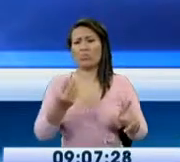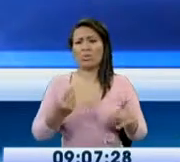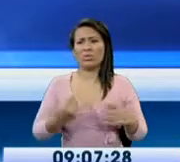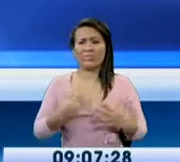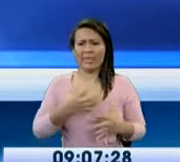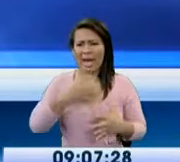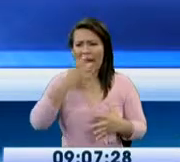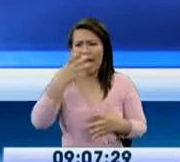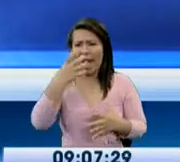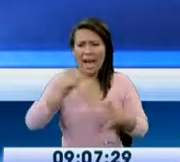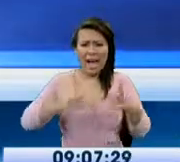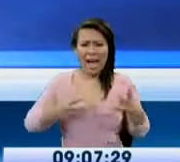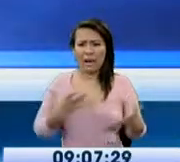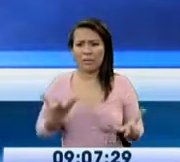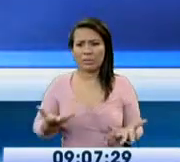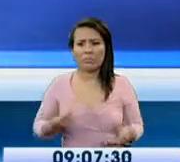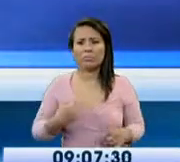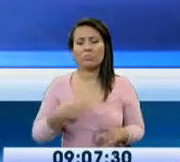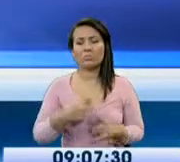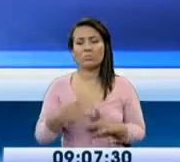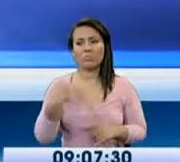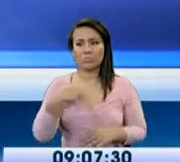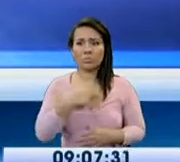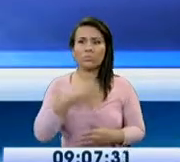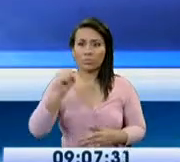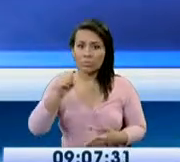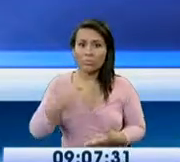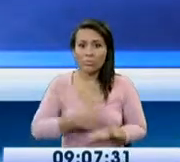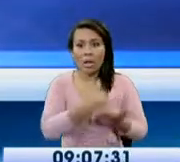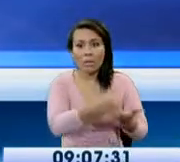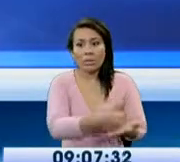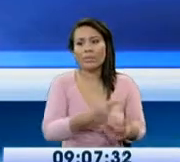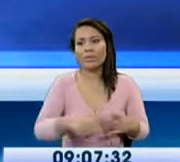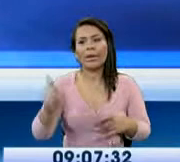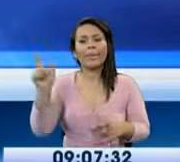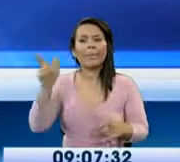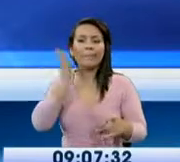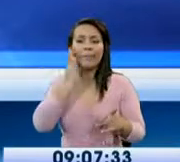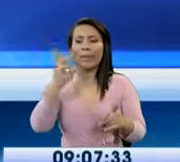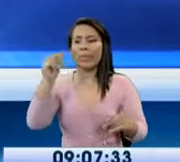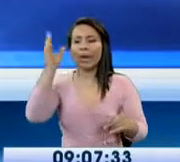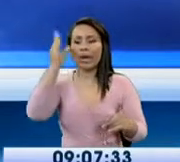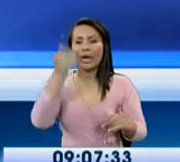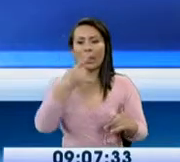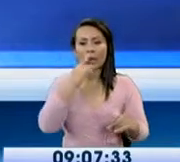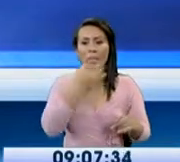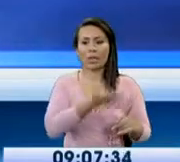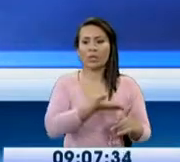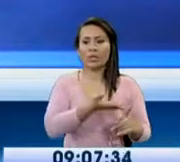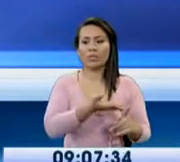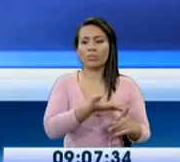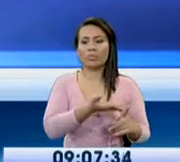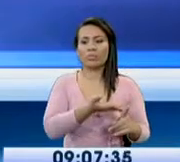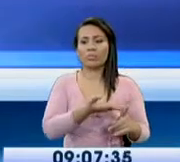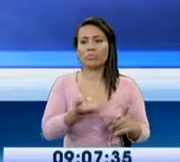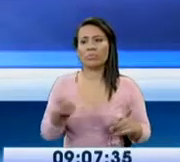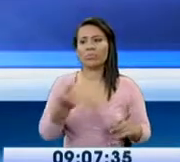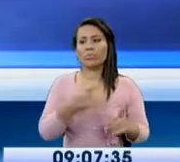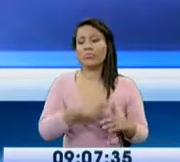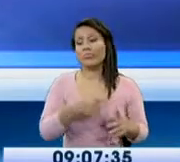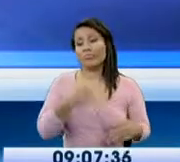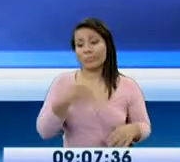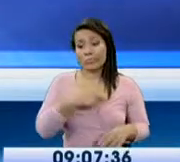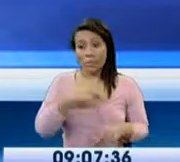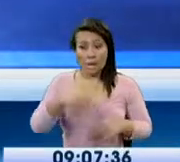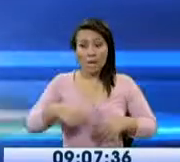agresividad, entonces, pero nosotros hemos tratado de ayudarlo. La señora no cree lo que el niño hace, no hace nada para él. Aquí